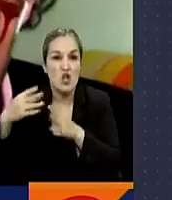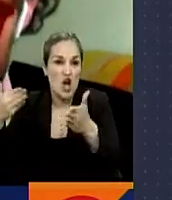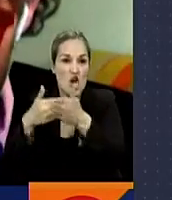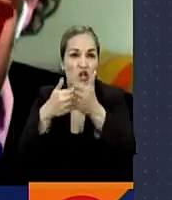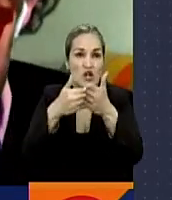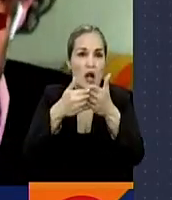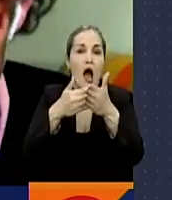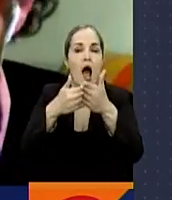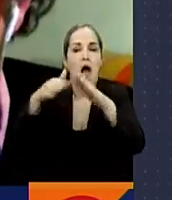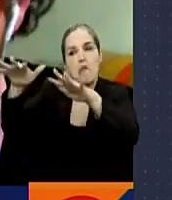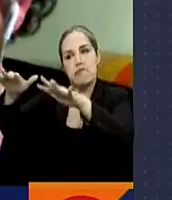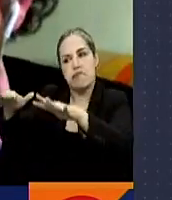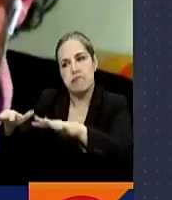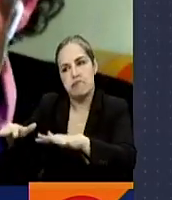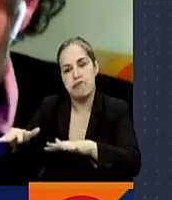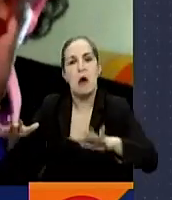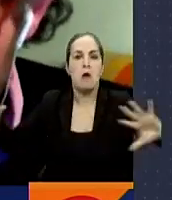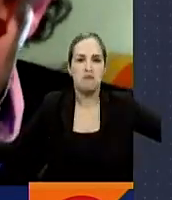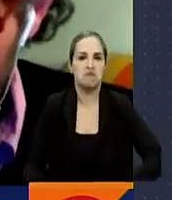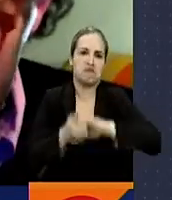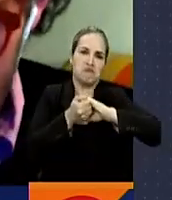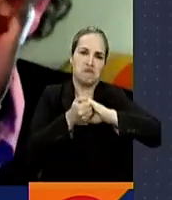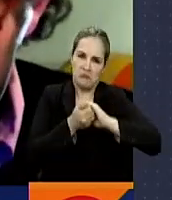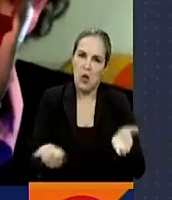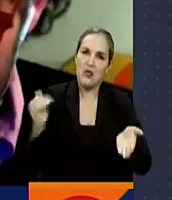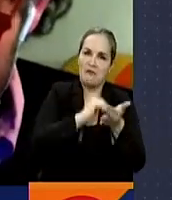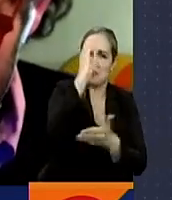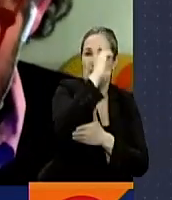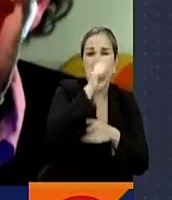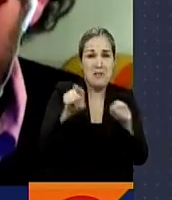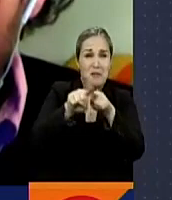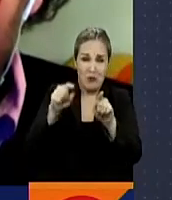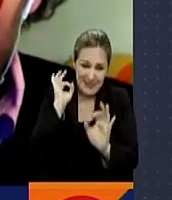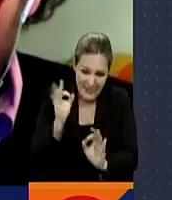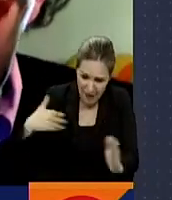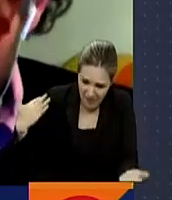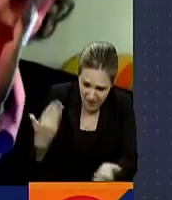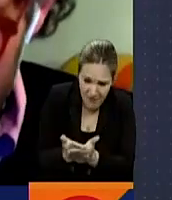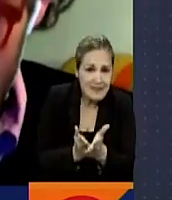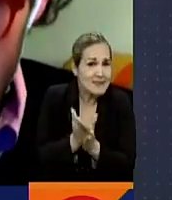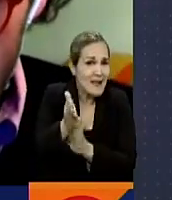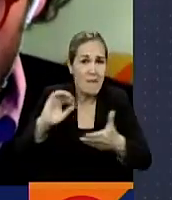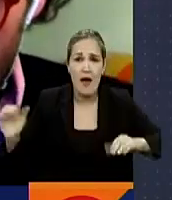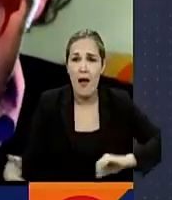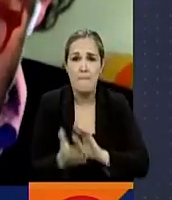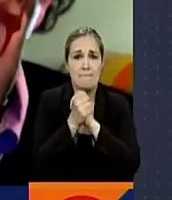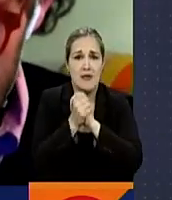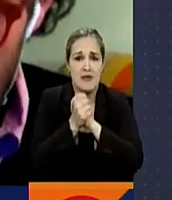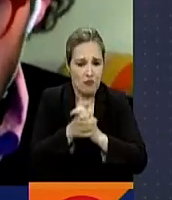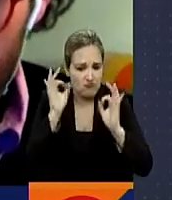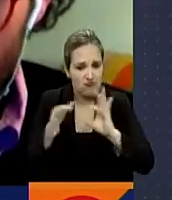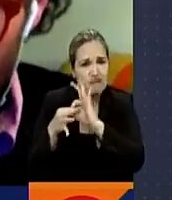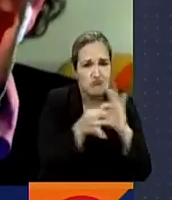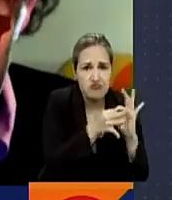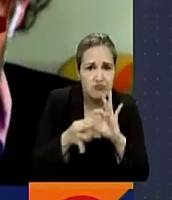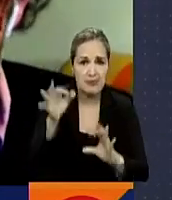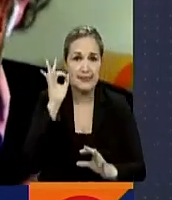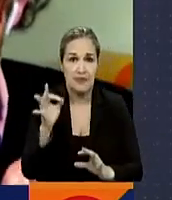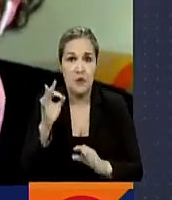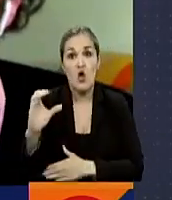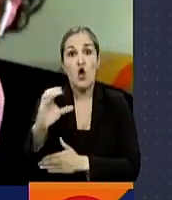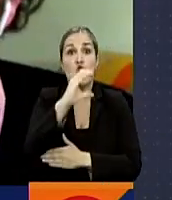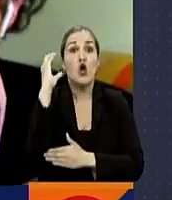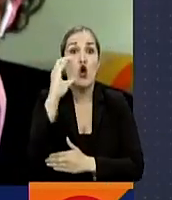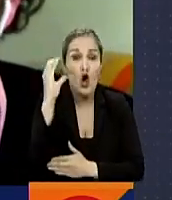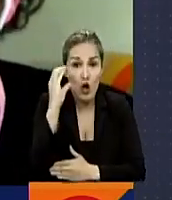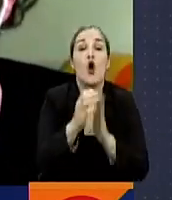e Israel y vuelvan a ser insisto lo que hemos sido siempre con Israel hemos sido eh amigos hemos sido aliados en Colombia y esto